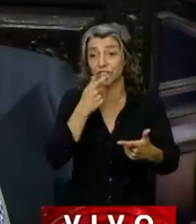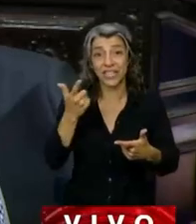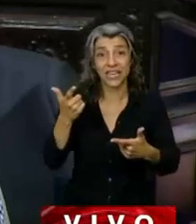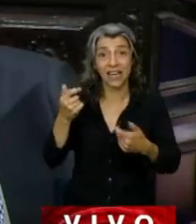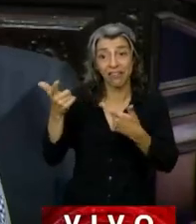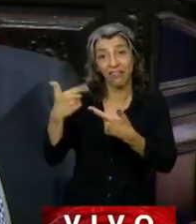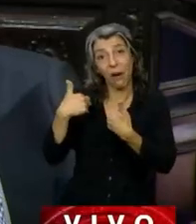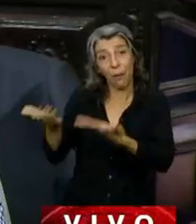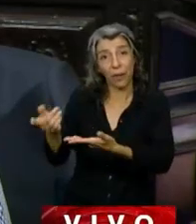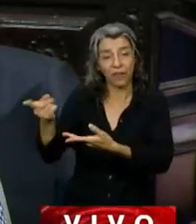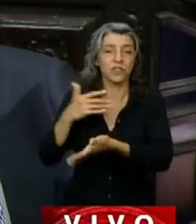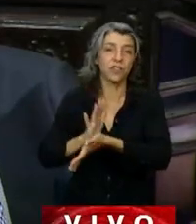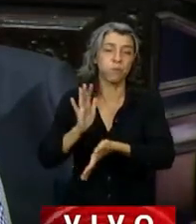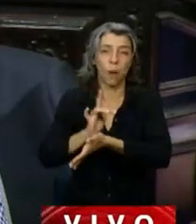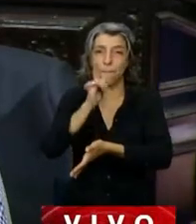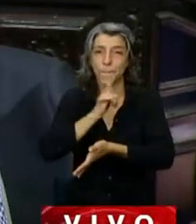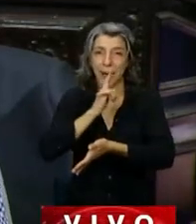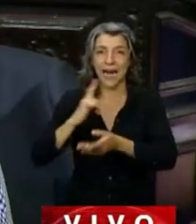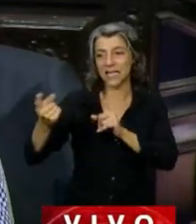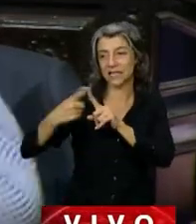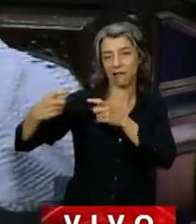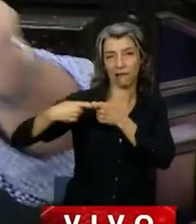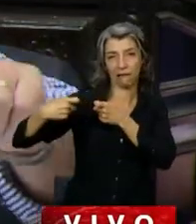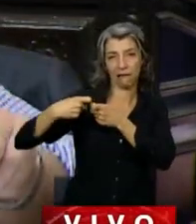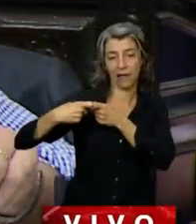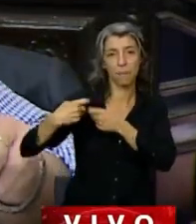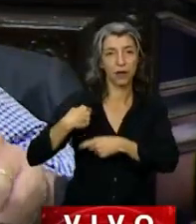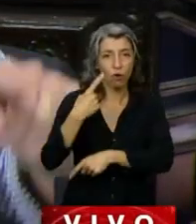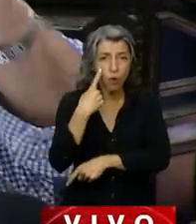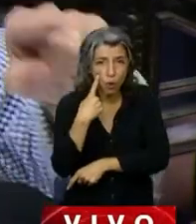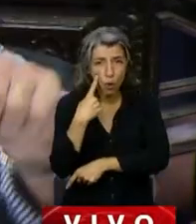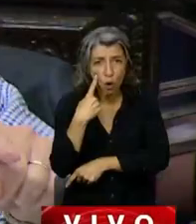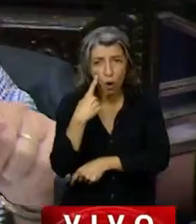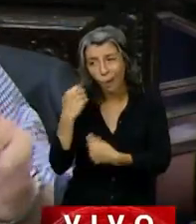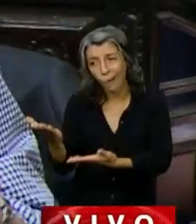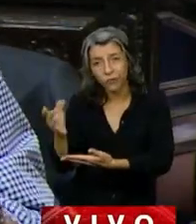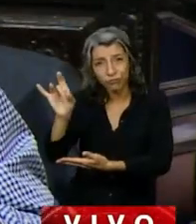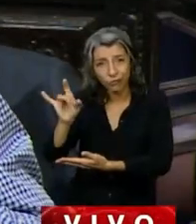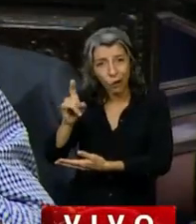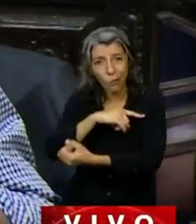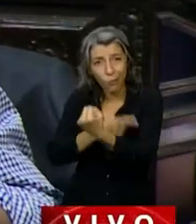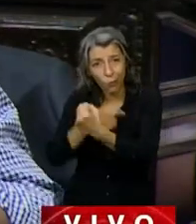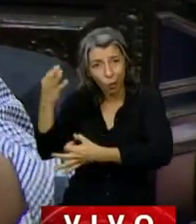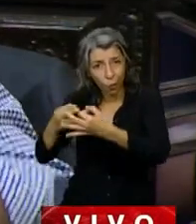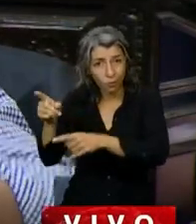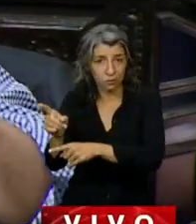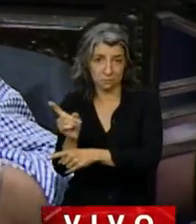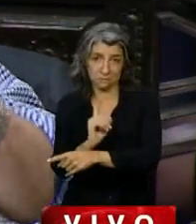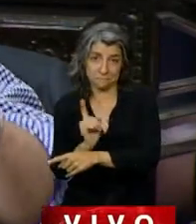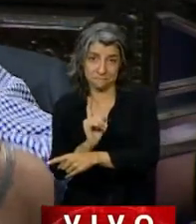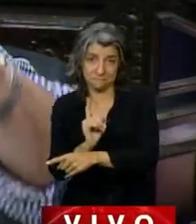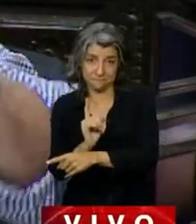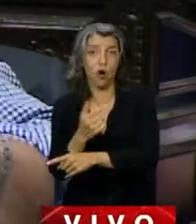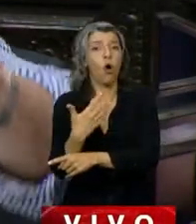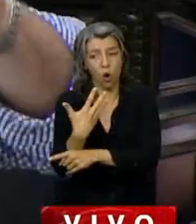cómplice. Pero los privilegios no están solamente en el Poder Judicial, que por supuesto hay que terminarlo. Si nosotros